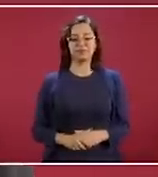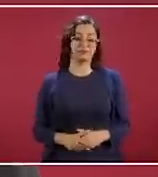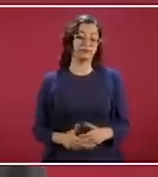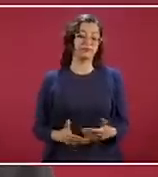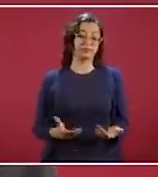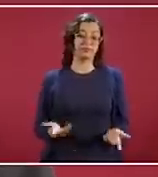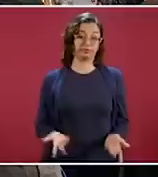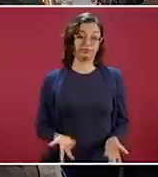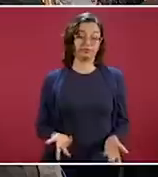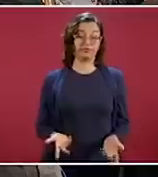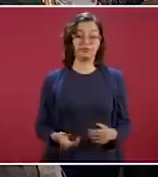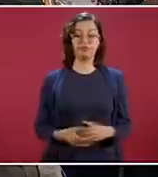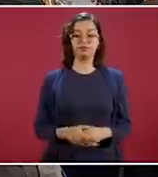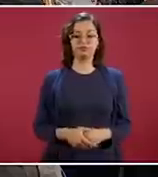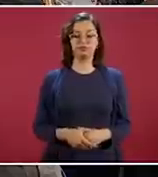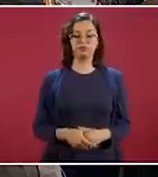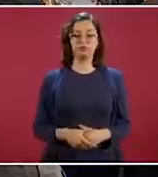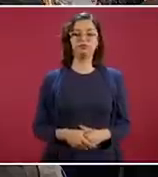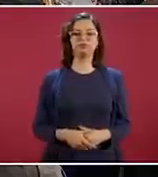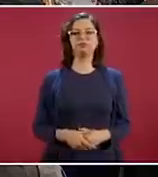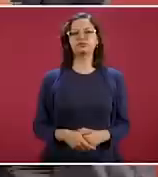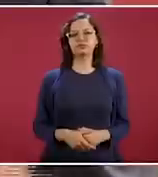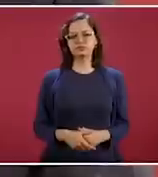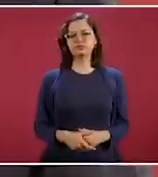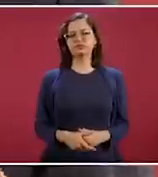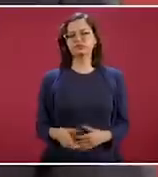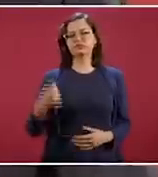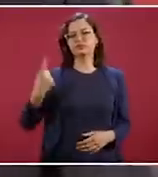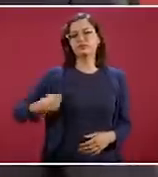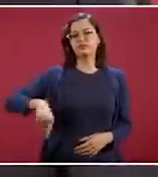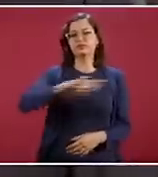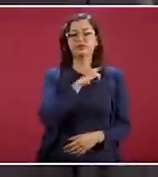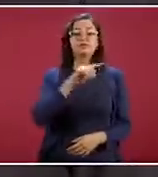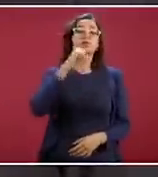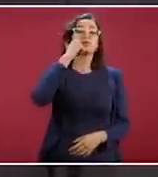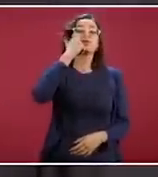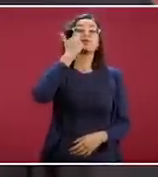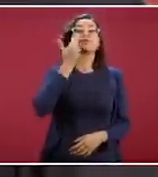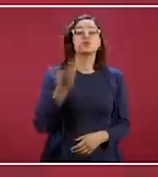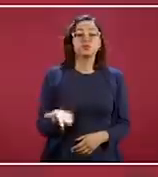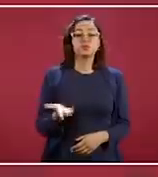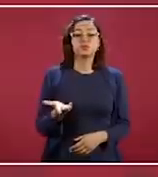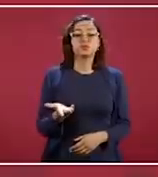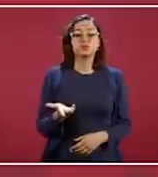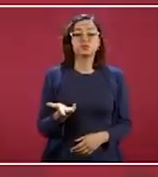Entonces, si lo que queremos es